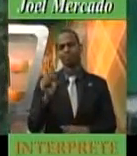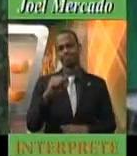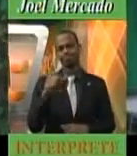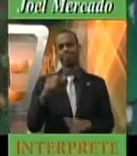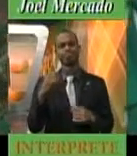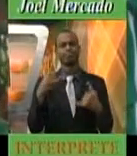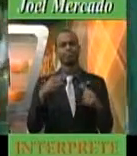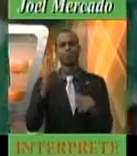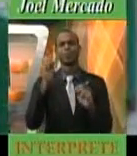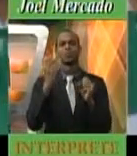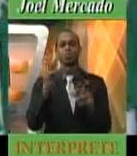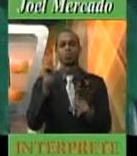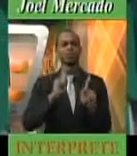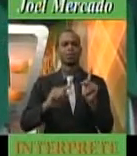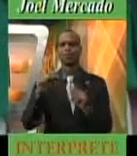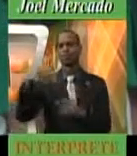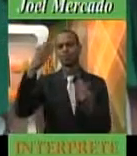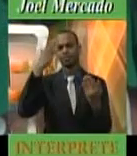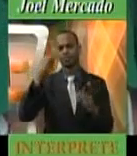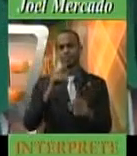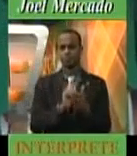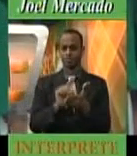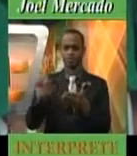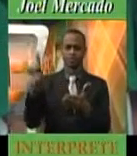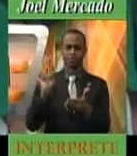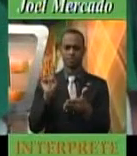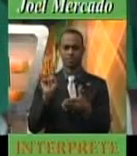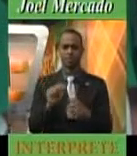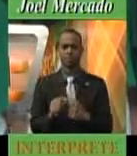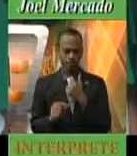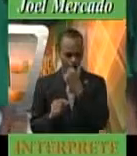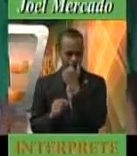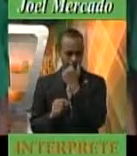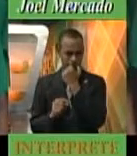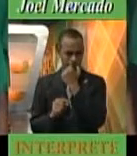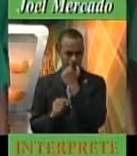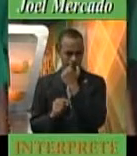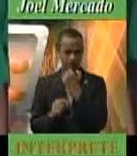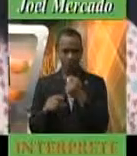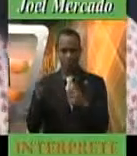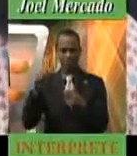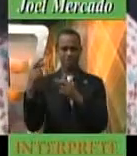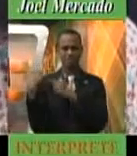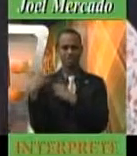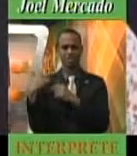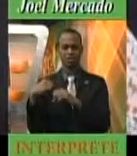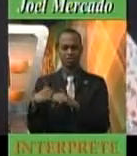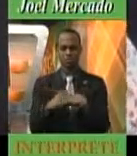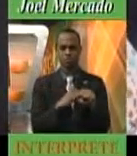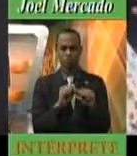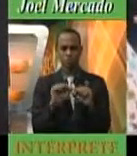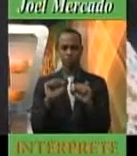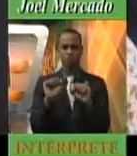lo sabe. Mira, en la semana pasada el encargado de Protección Social del CONADIS estuvo en la barquita visitando